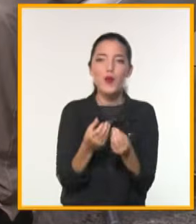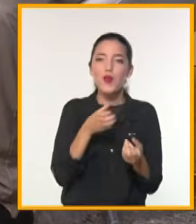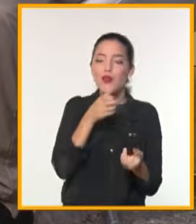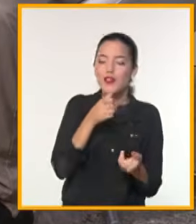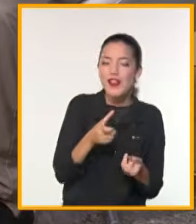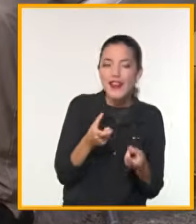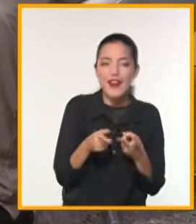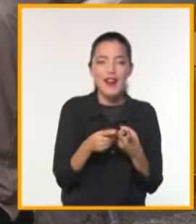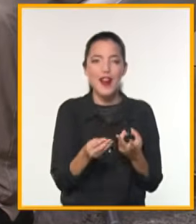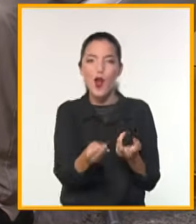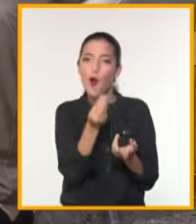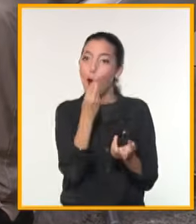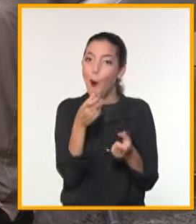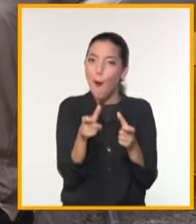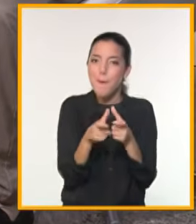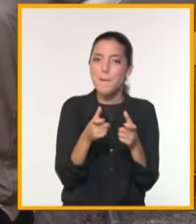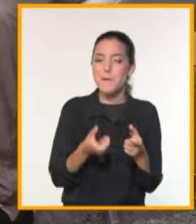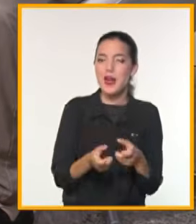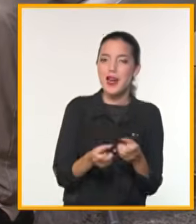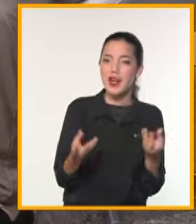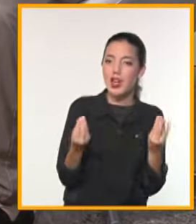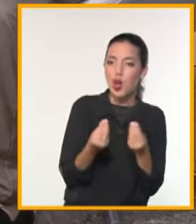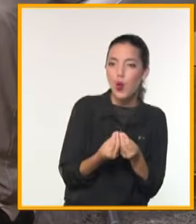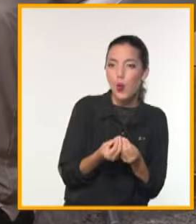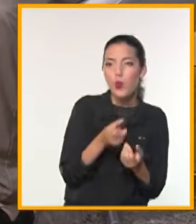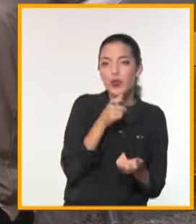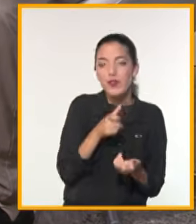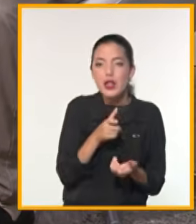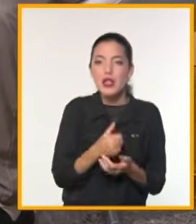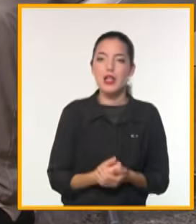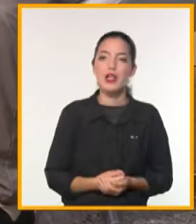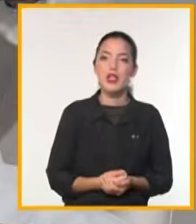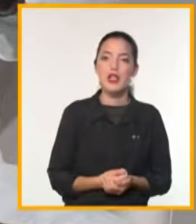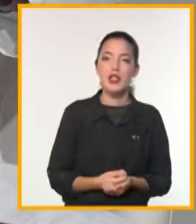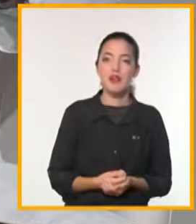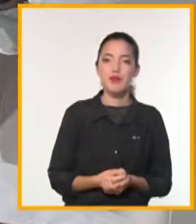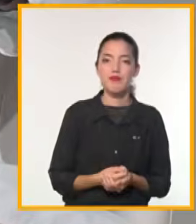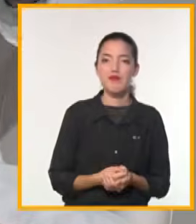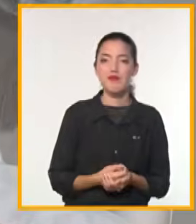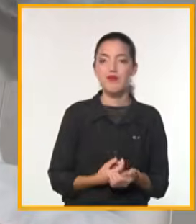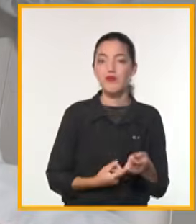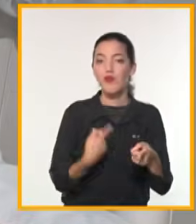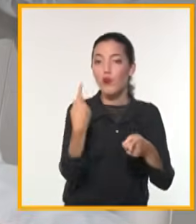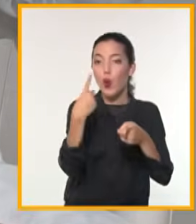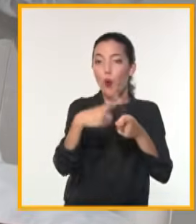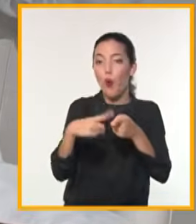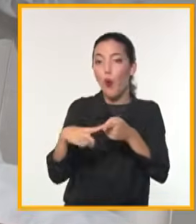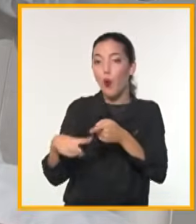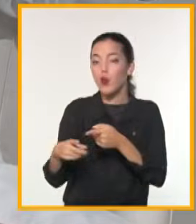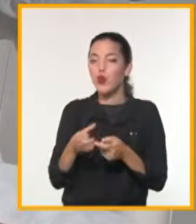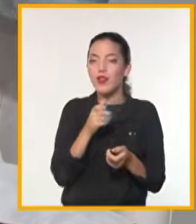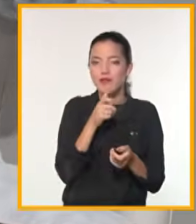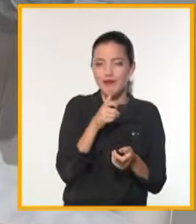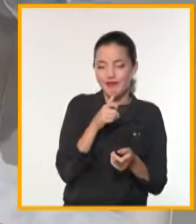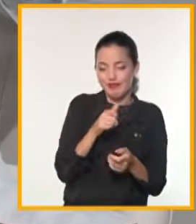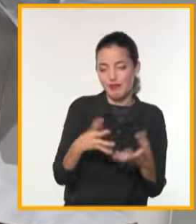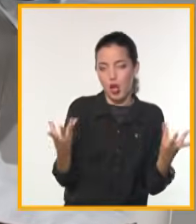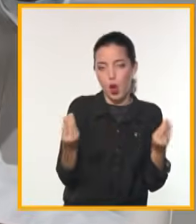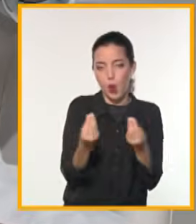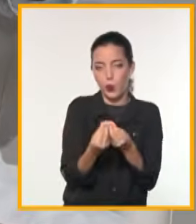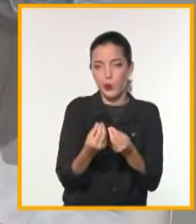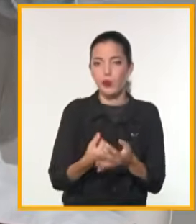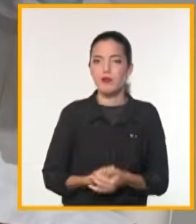Fidel, ¿no? De entonces de nadar, de pescar. Por ahí hay una fotografía